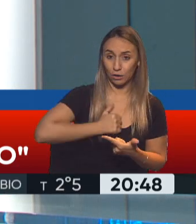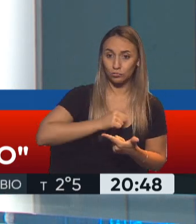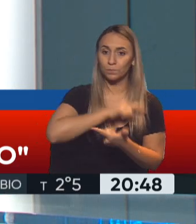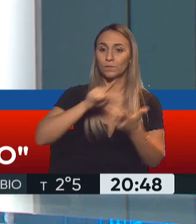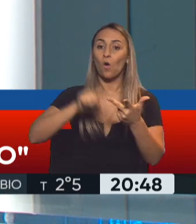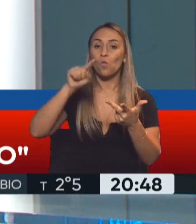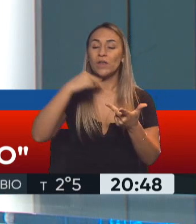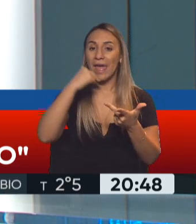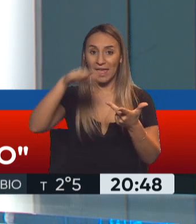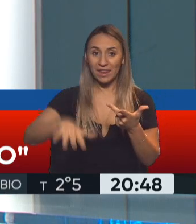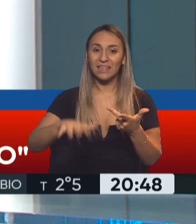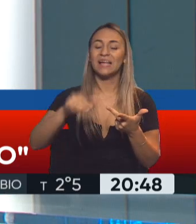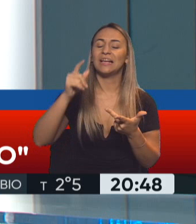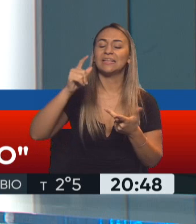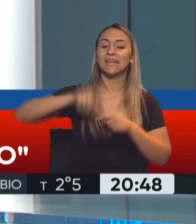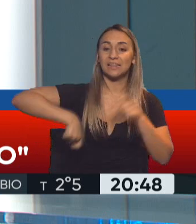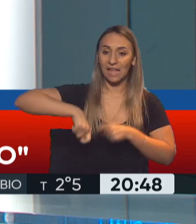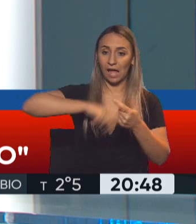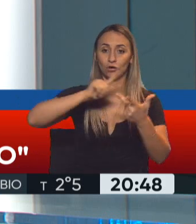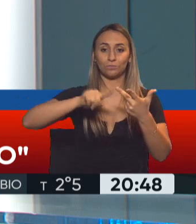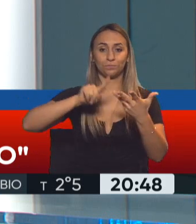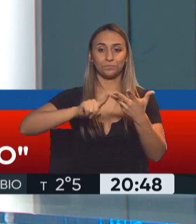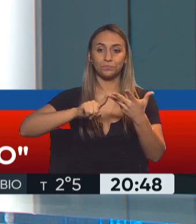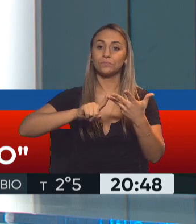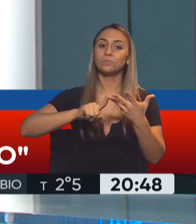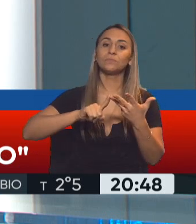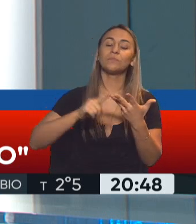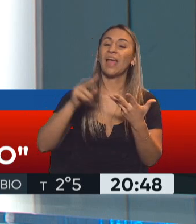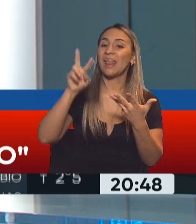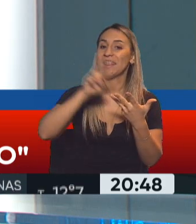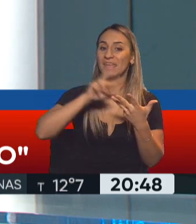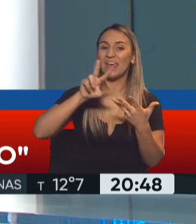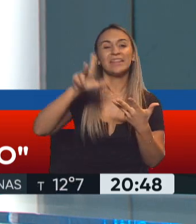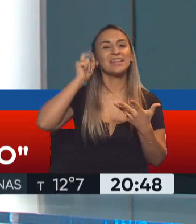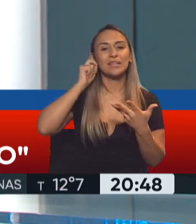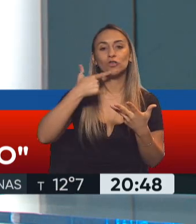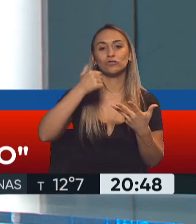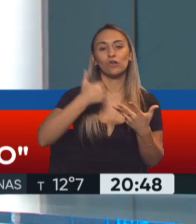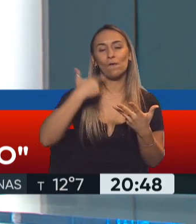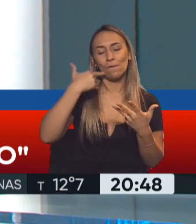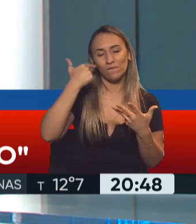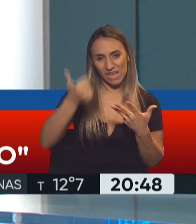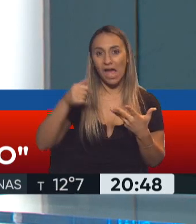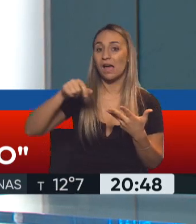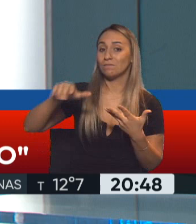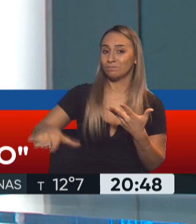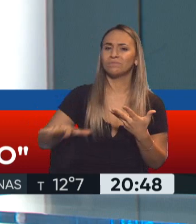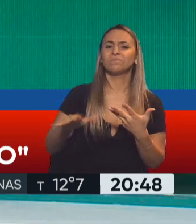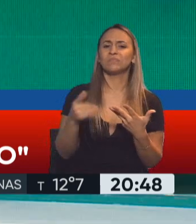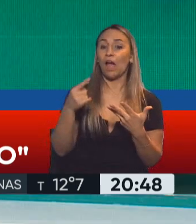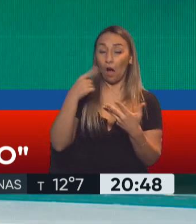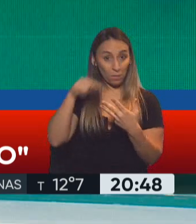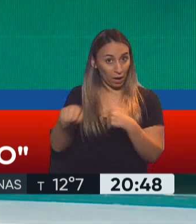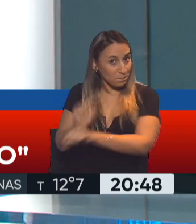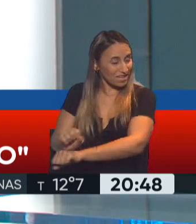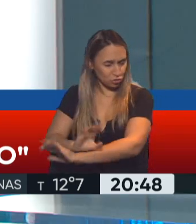santiago del estero marito salto y la niña sofía herrera de sólo tres años que hace este señor tiene perros que está presa ahora está